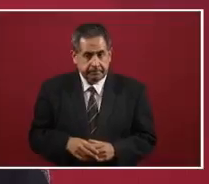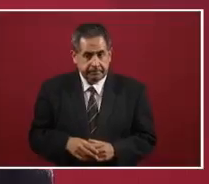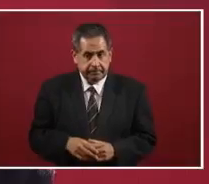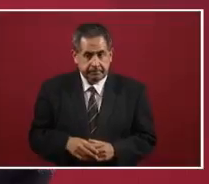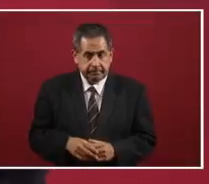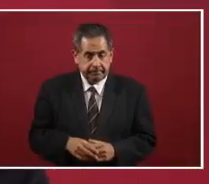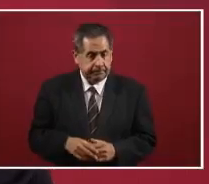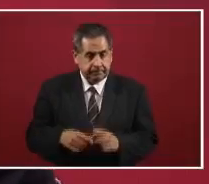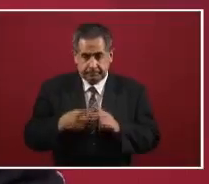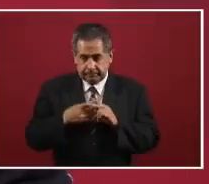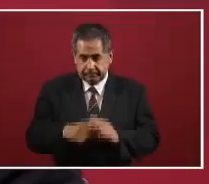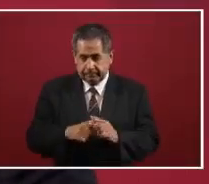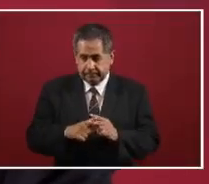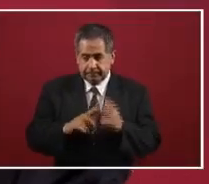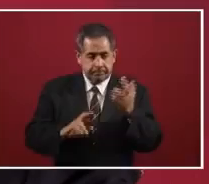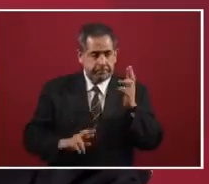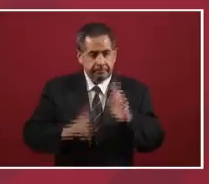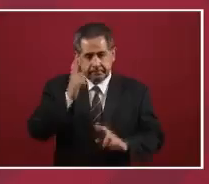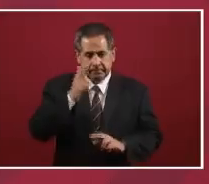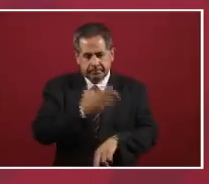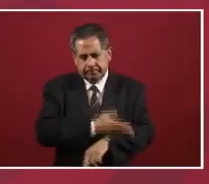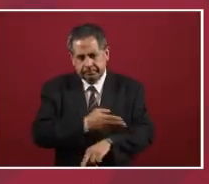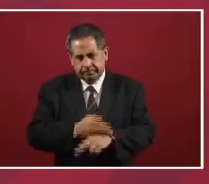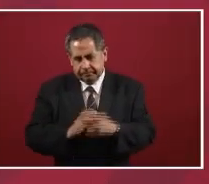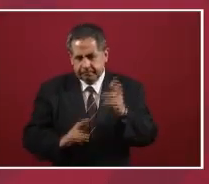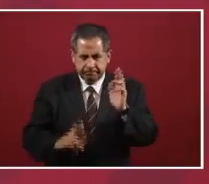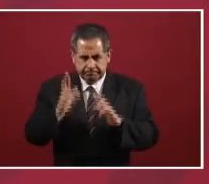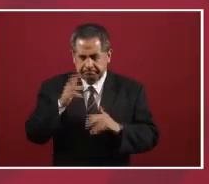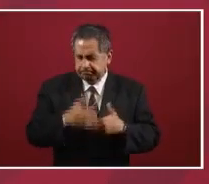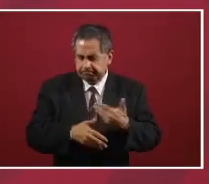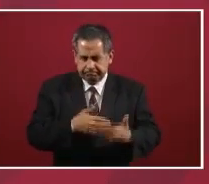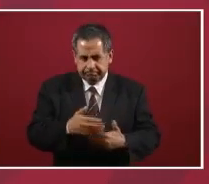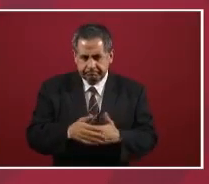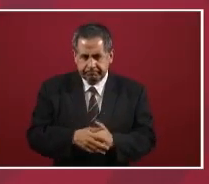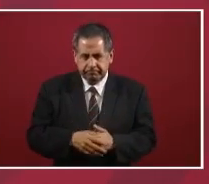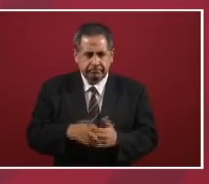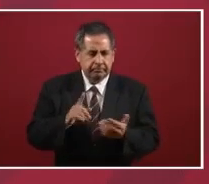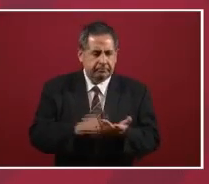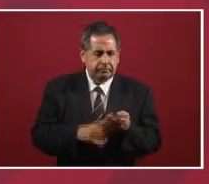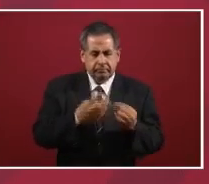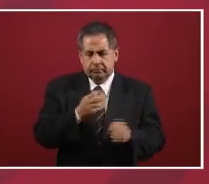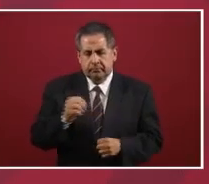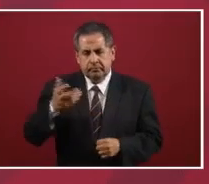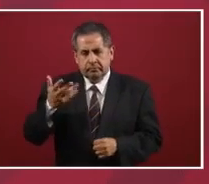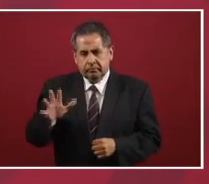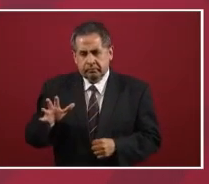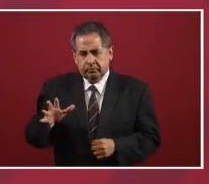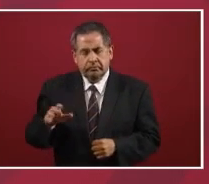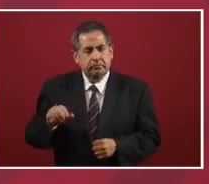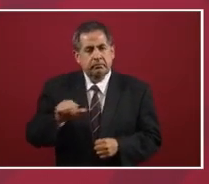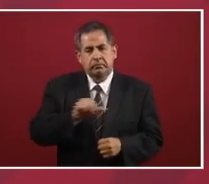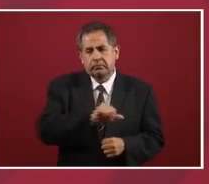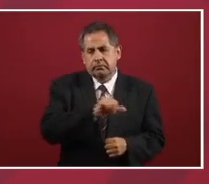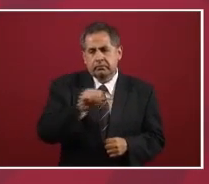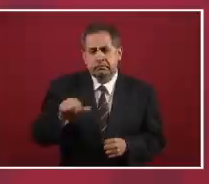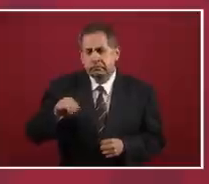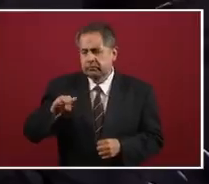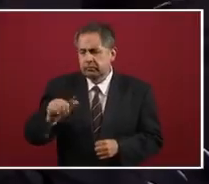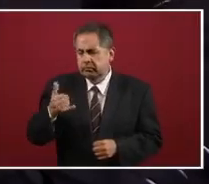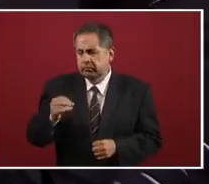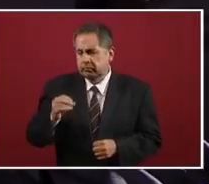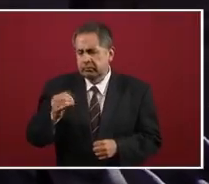se inicia la Revolución Maderista de 1910 y para mayo,